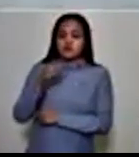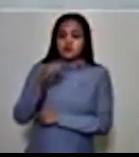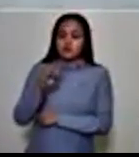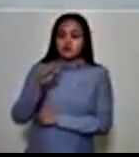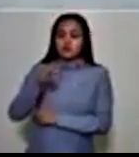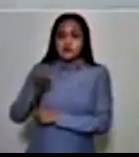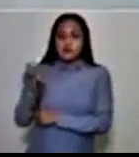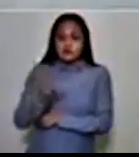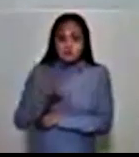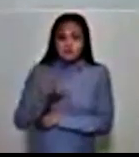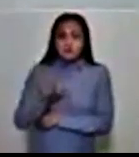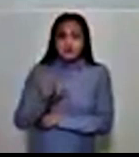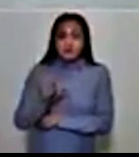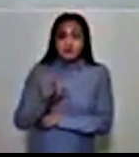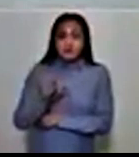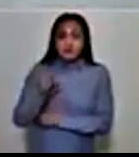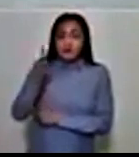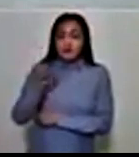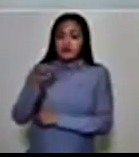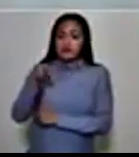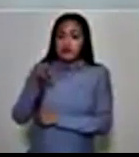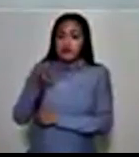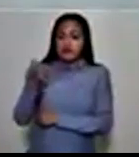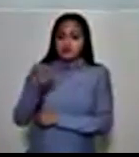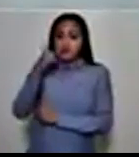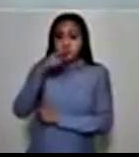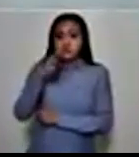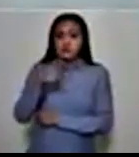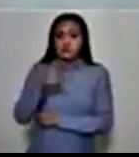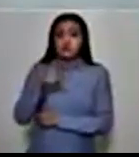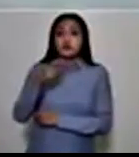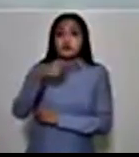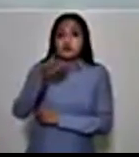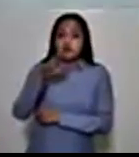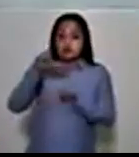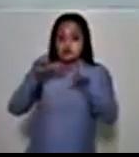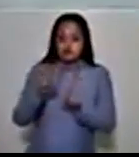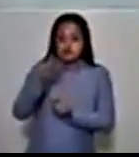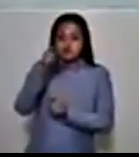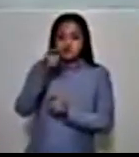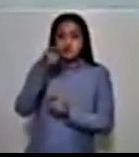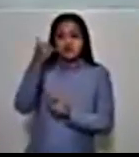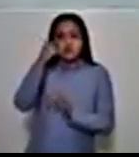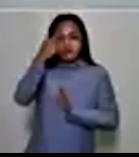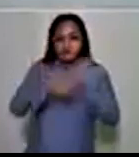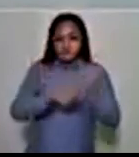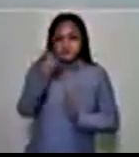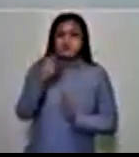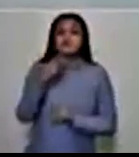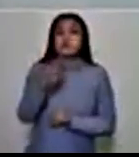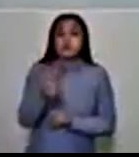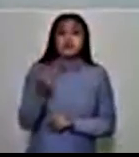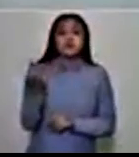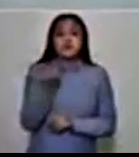mivacuna.salud.gob.mx, / index, para que saquen su QR todos los poblanas y poblanos